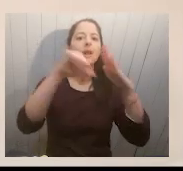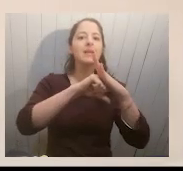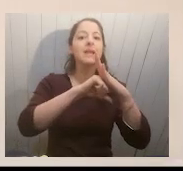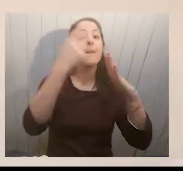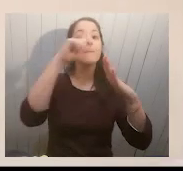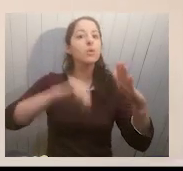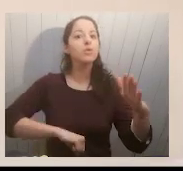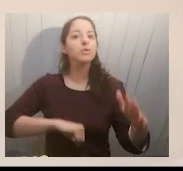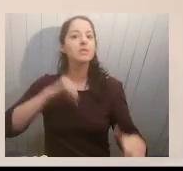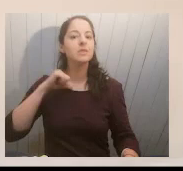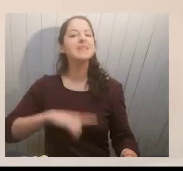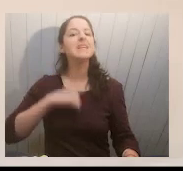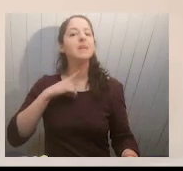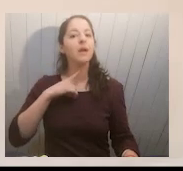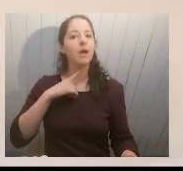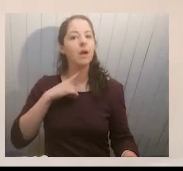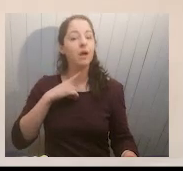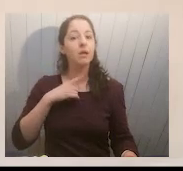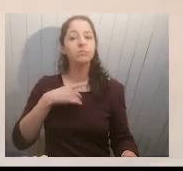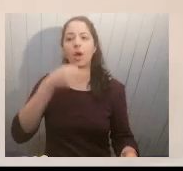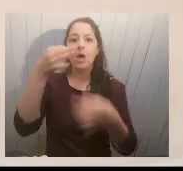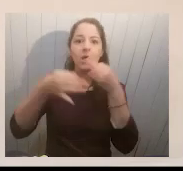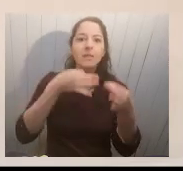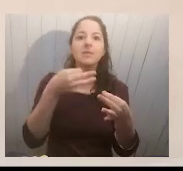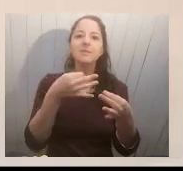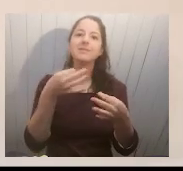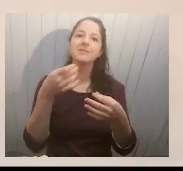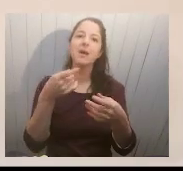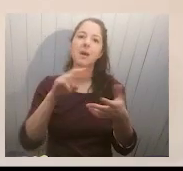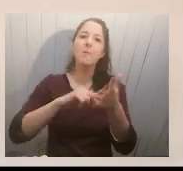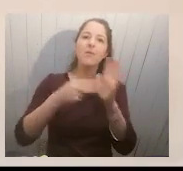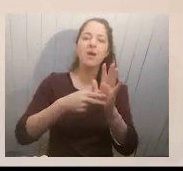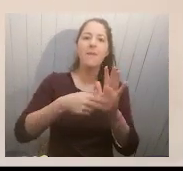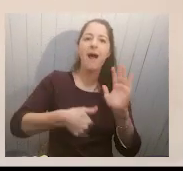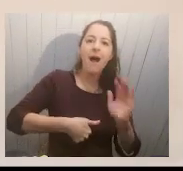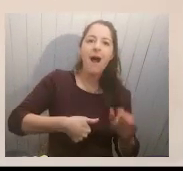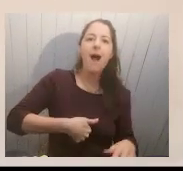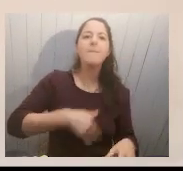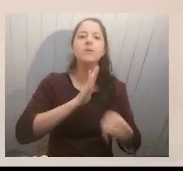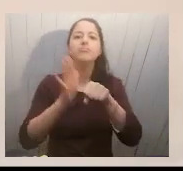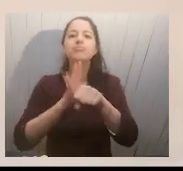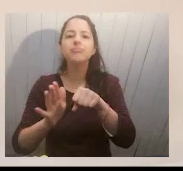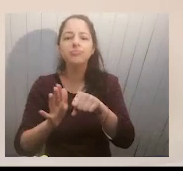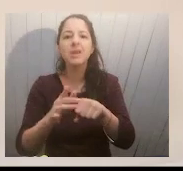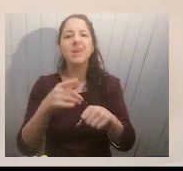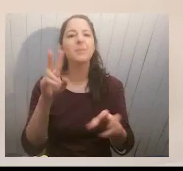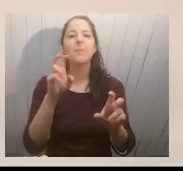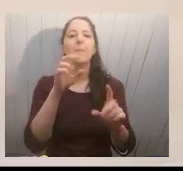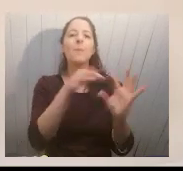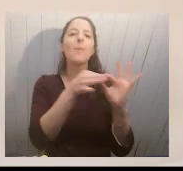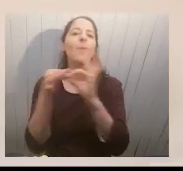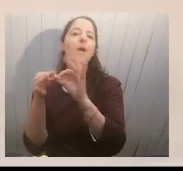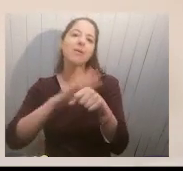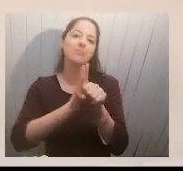hemos exigido cuarentena total en condiciones de dignidad. Se nos dice que es la pandemia la que ha generado el hambre y la cesantía, pero